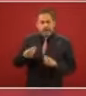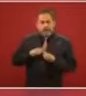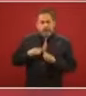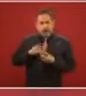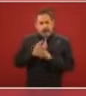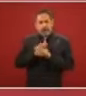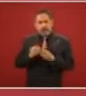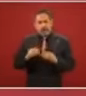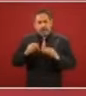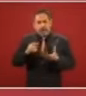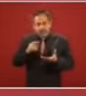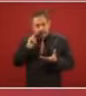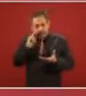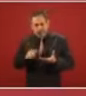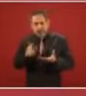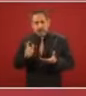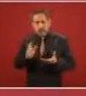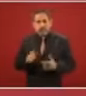carpeta. Y ya